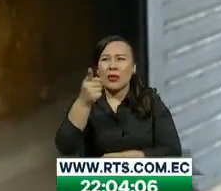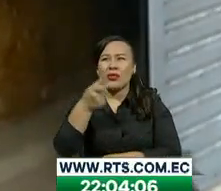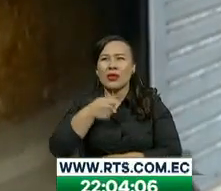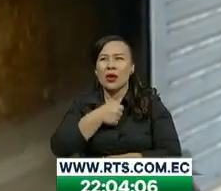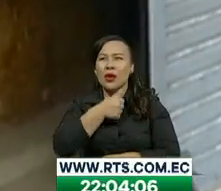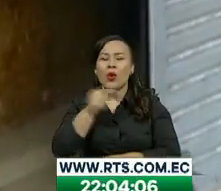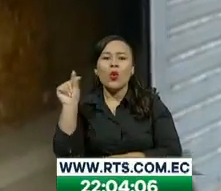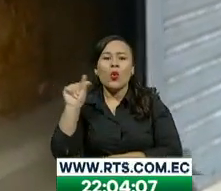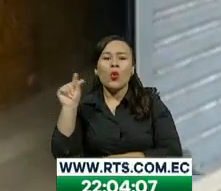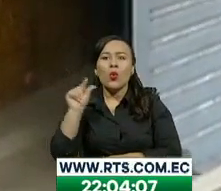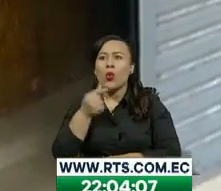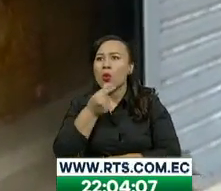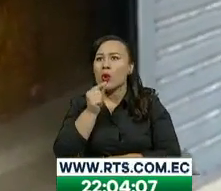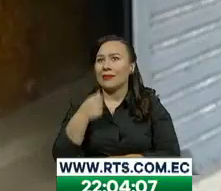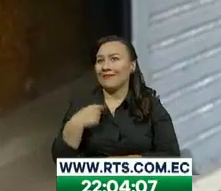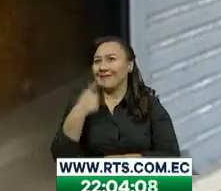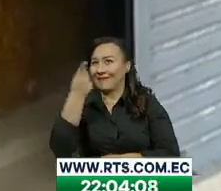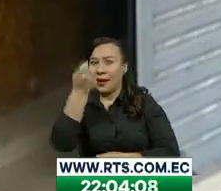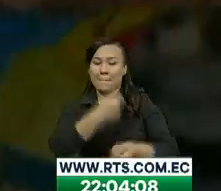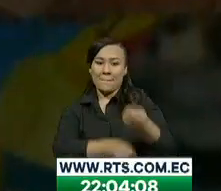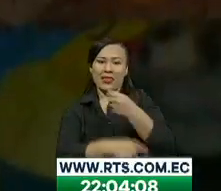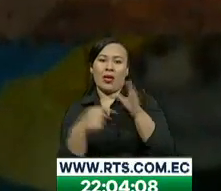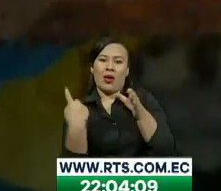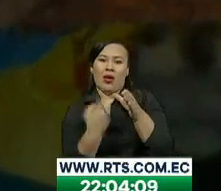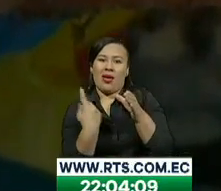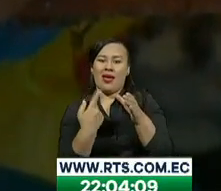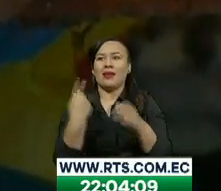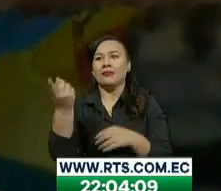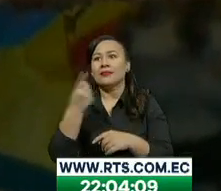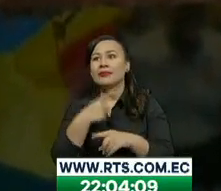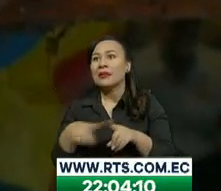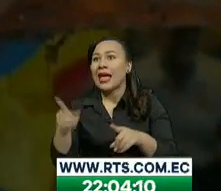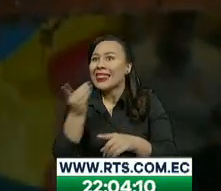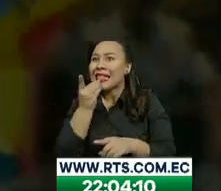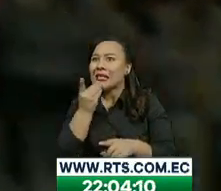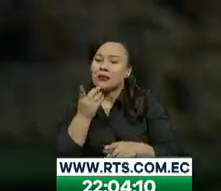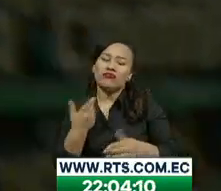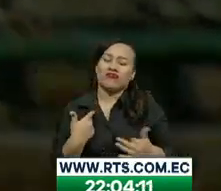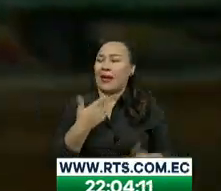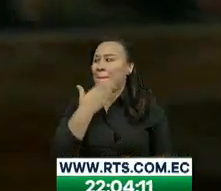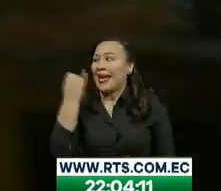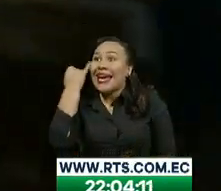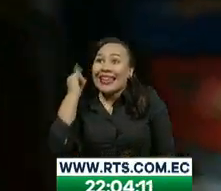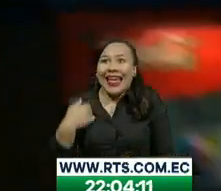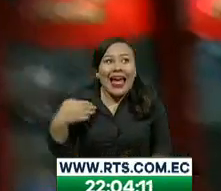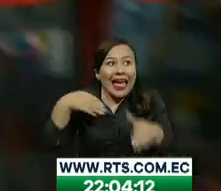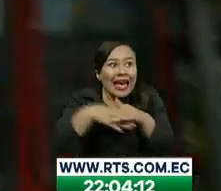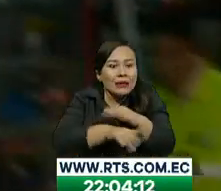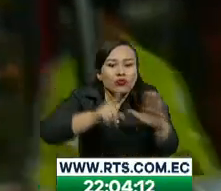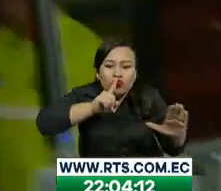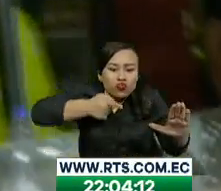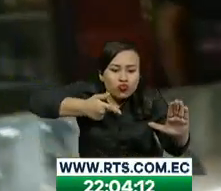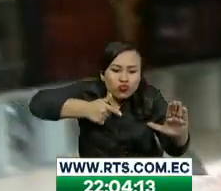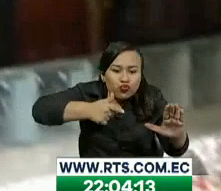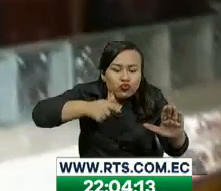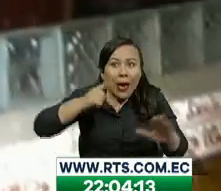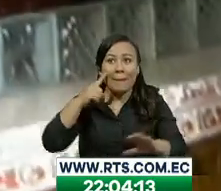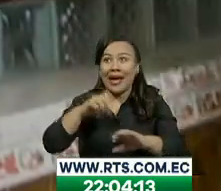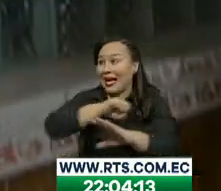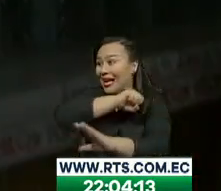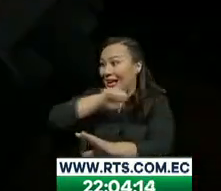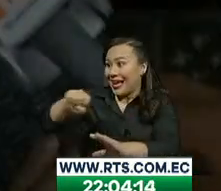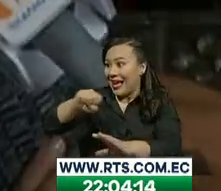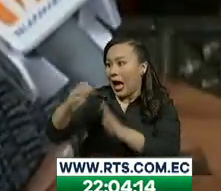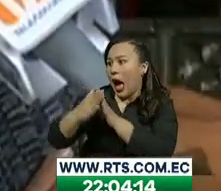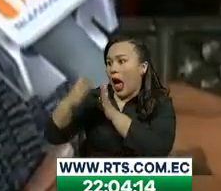de las calles Clemente Vallén y Rumichaca. En ese lugar también sustrajeron algunas de las herramientas para cumplir con la tarea